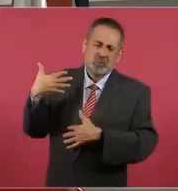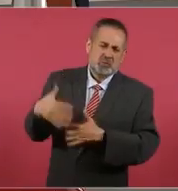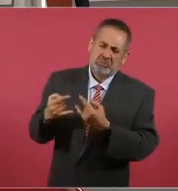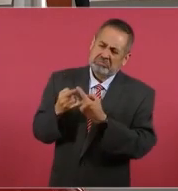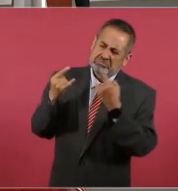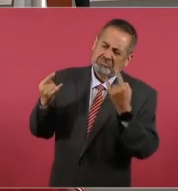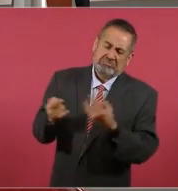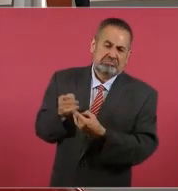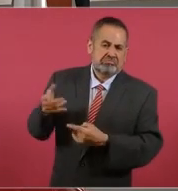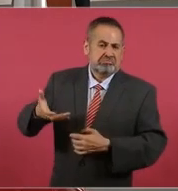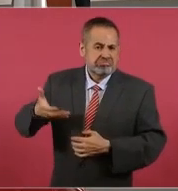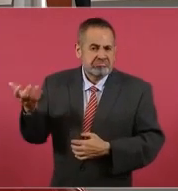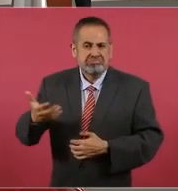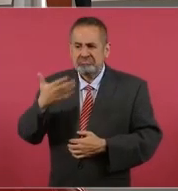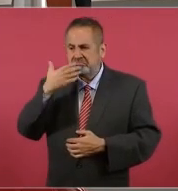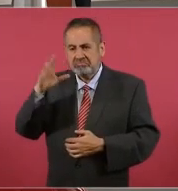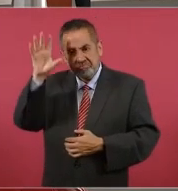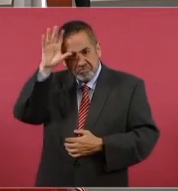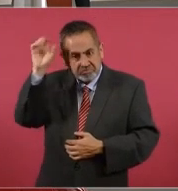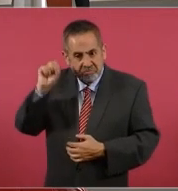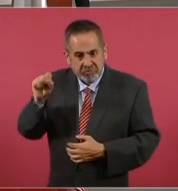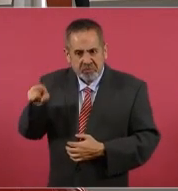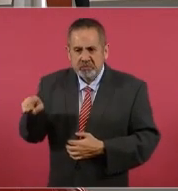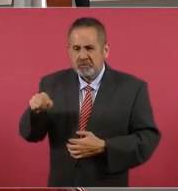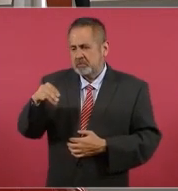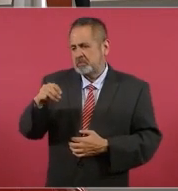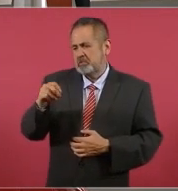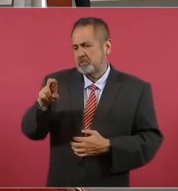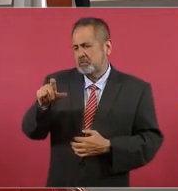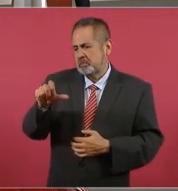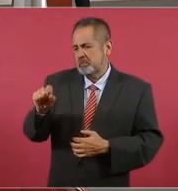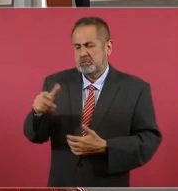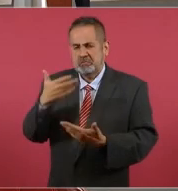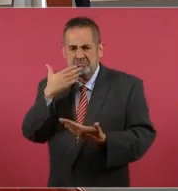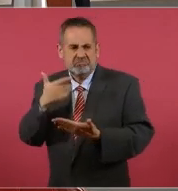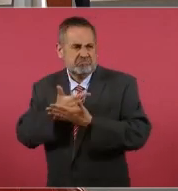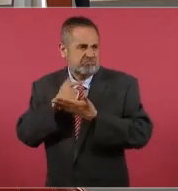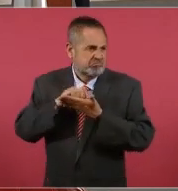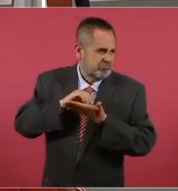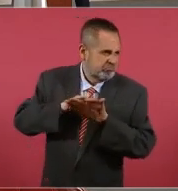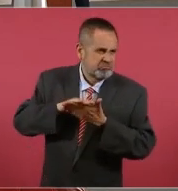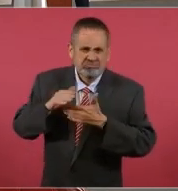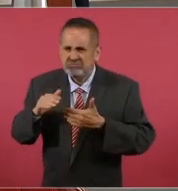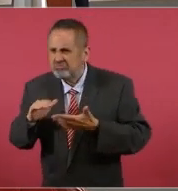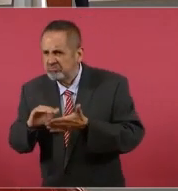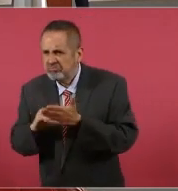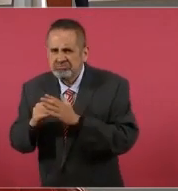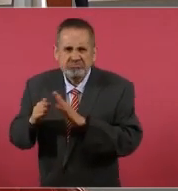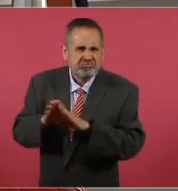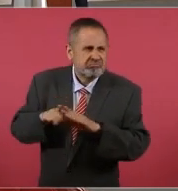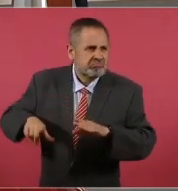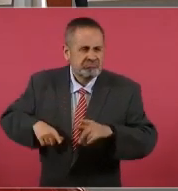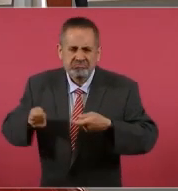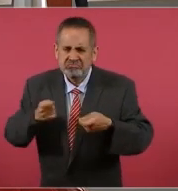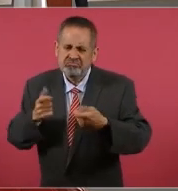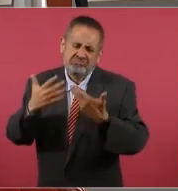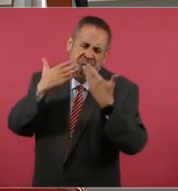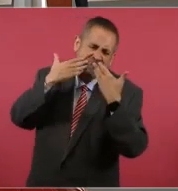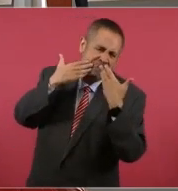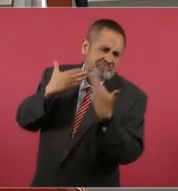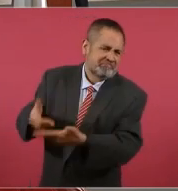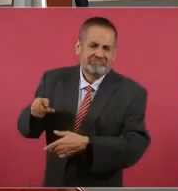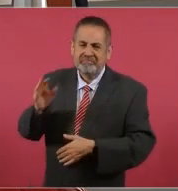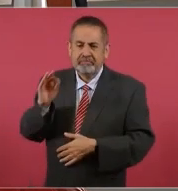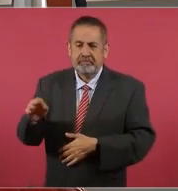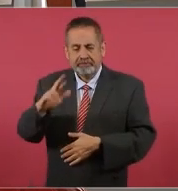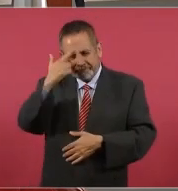de lo que hizo Morelos, un estadista. Nada más recordemos y recordemos